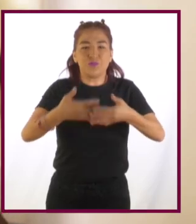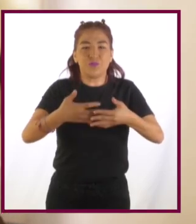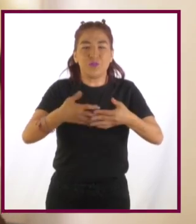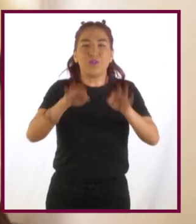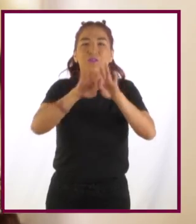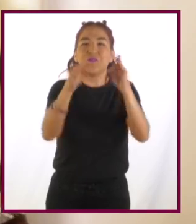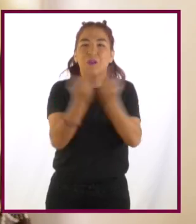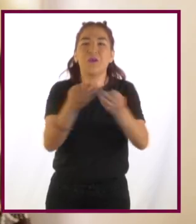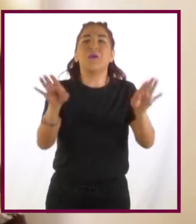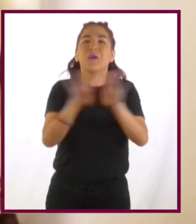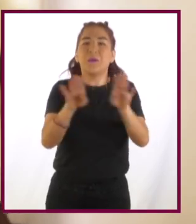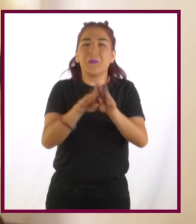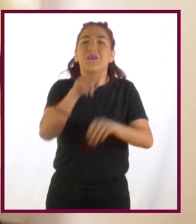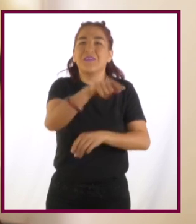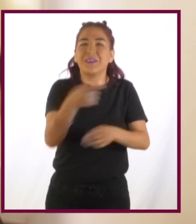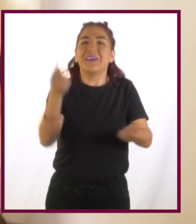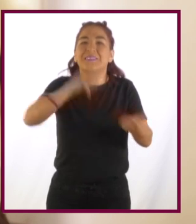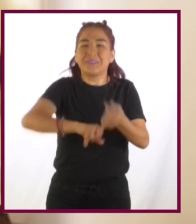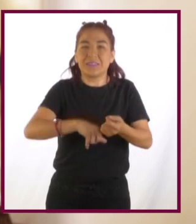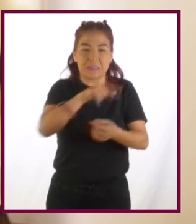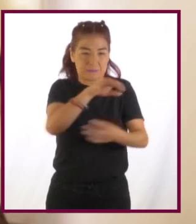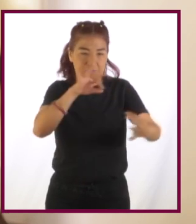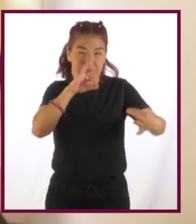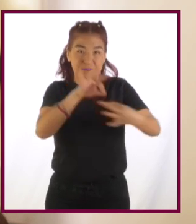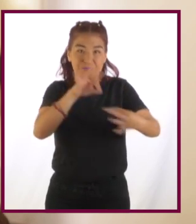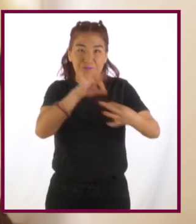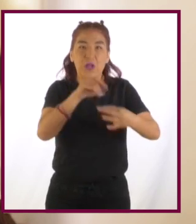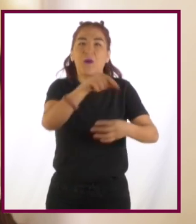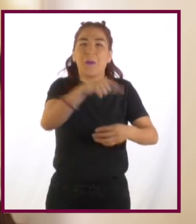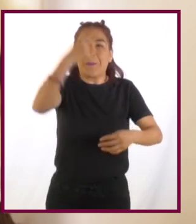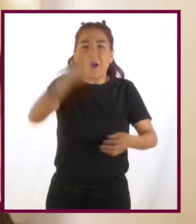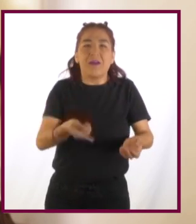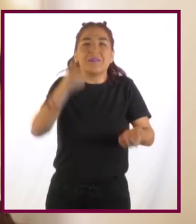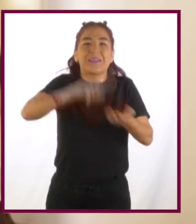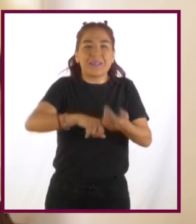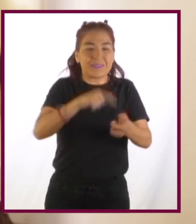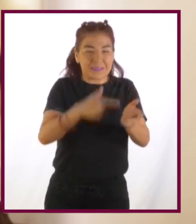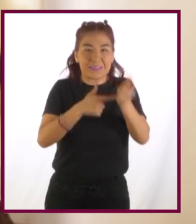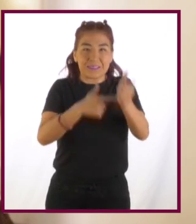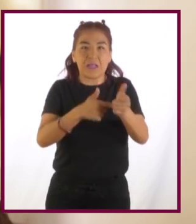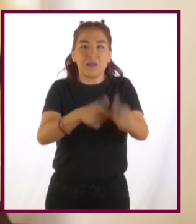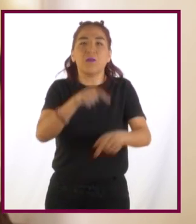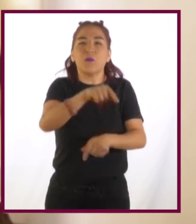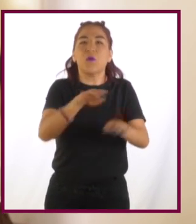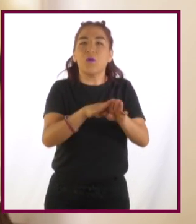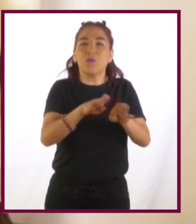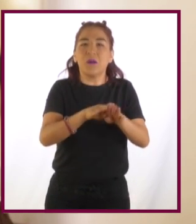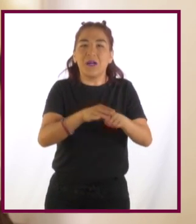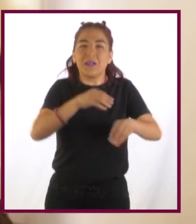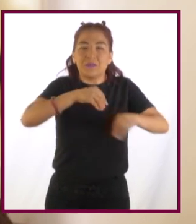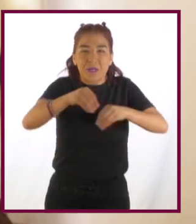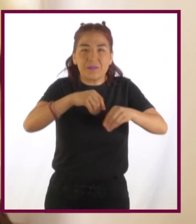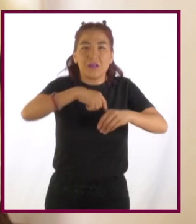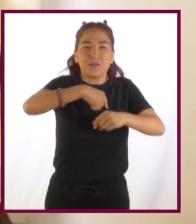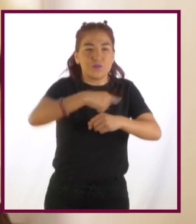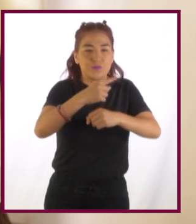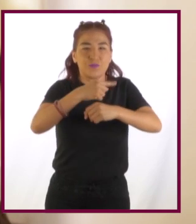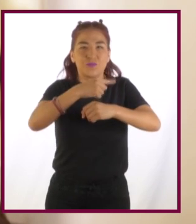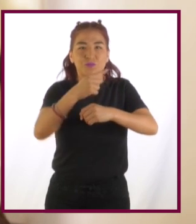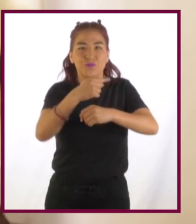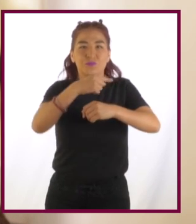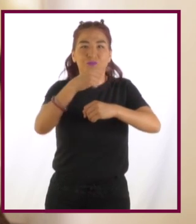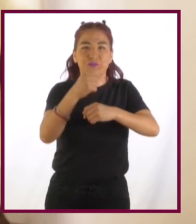de una cierta forma. Tú puedes adecuar la geometría del resorte para que la frecuencia con que vibra te